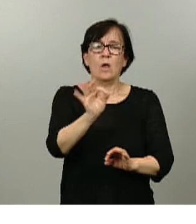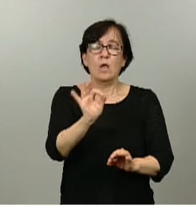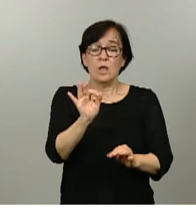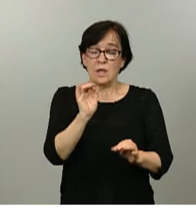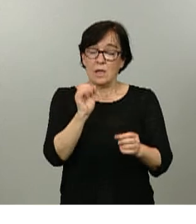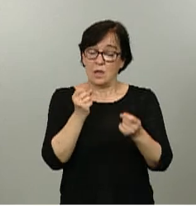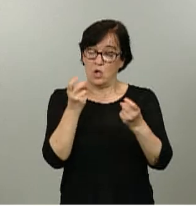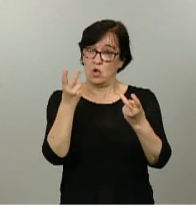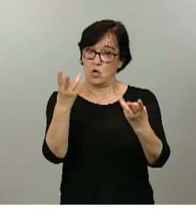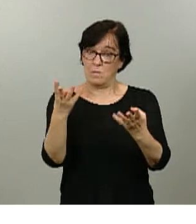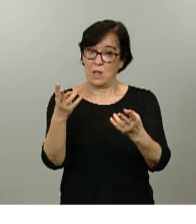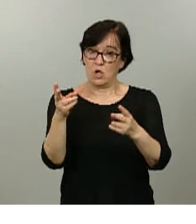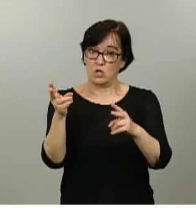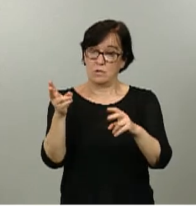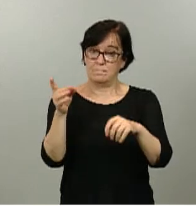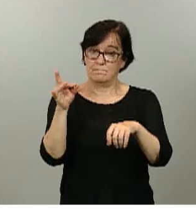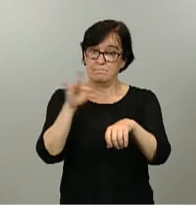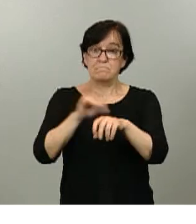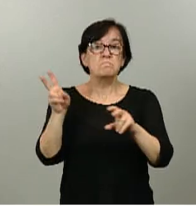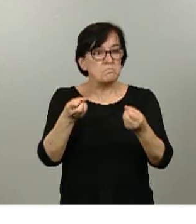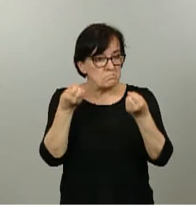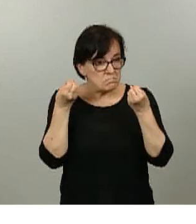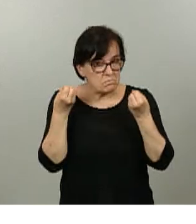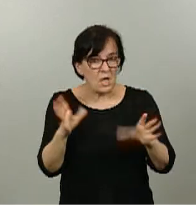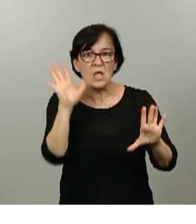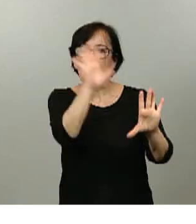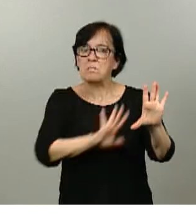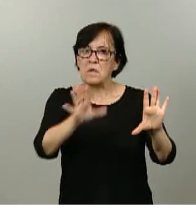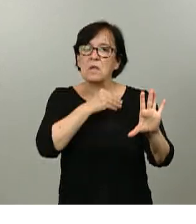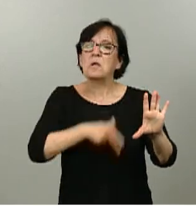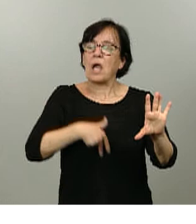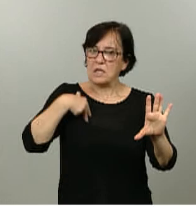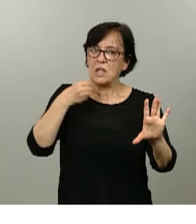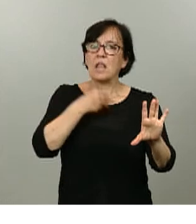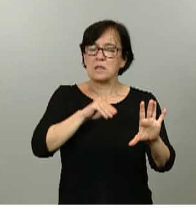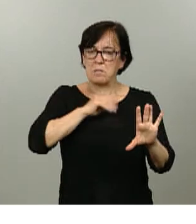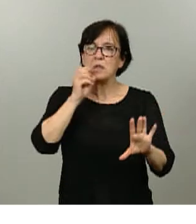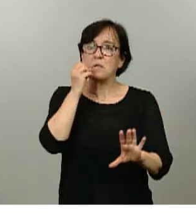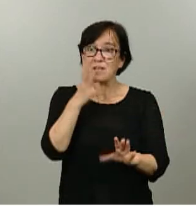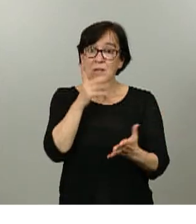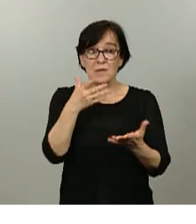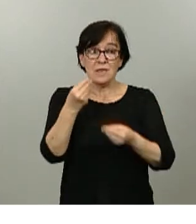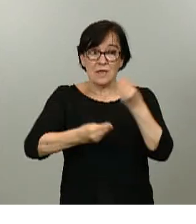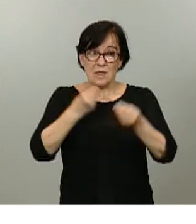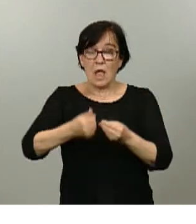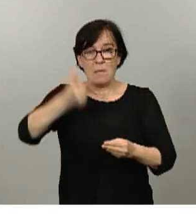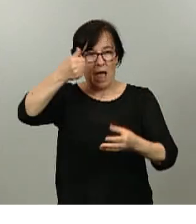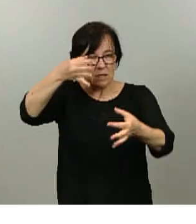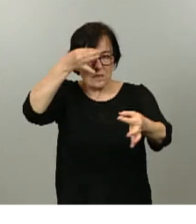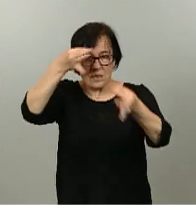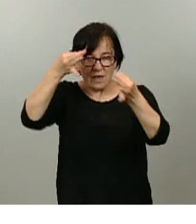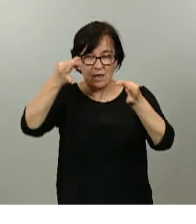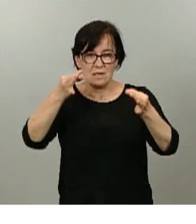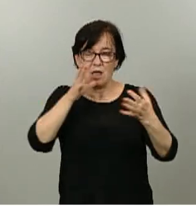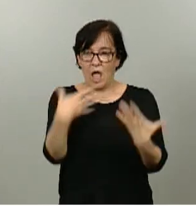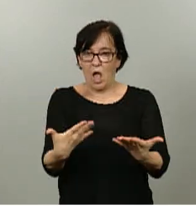casos van muy bien en general en España, y también sabemos que con esta acción mucho más detallada que tenemos ahora en